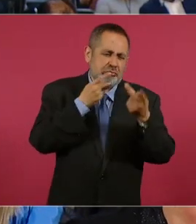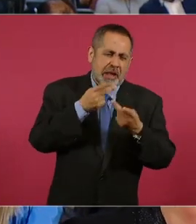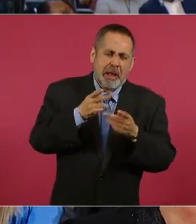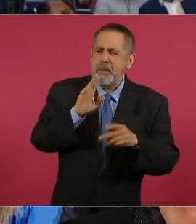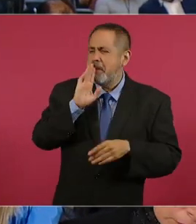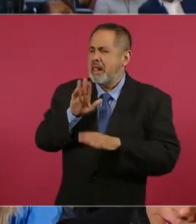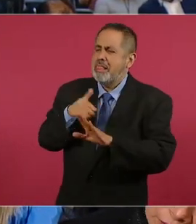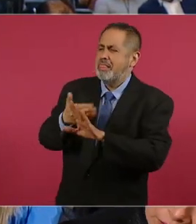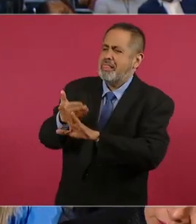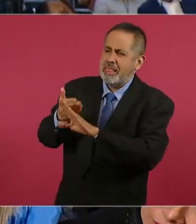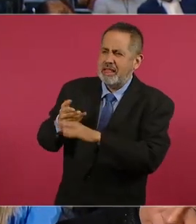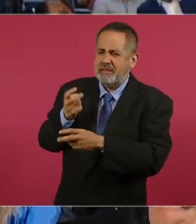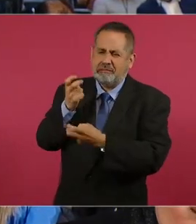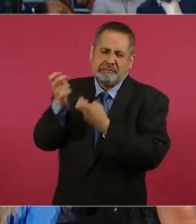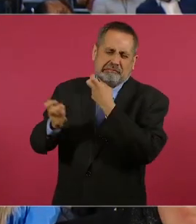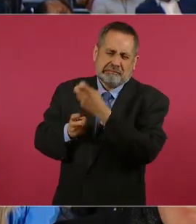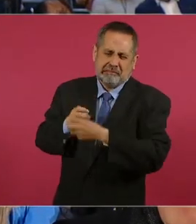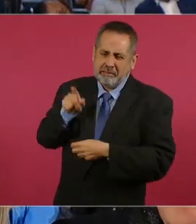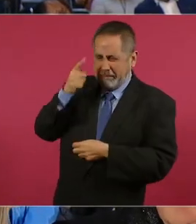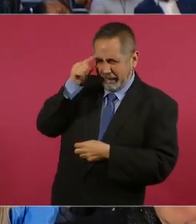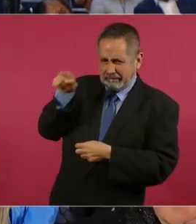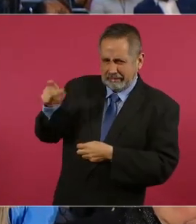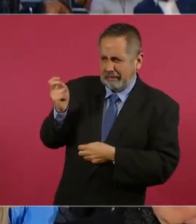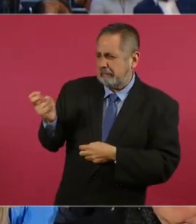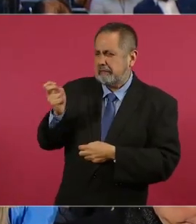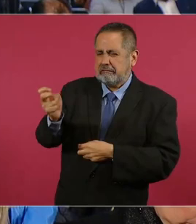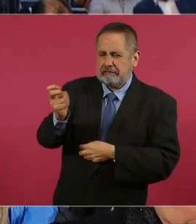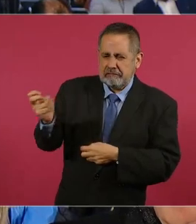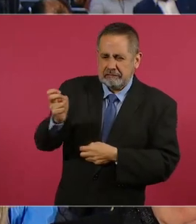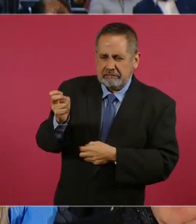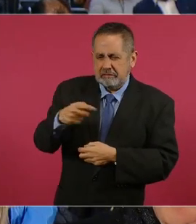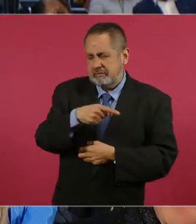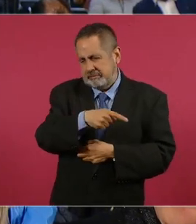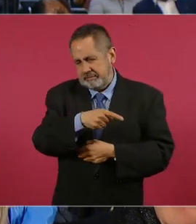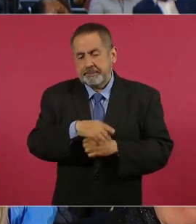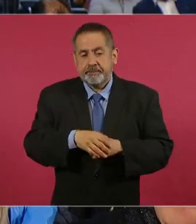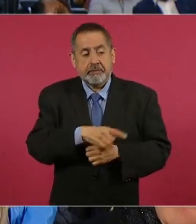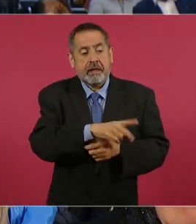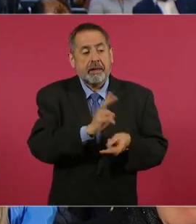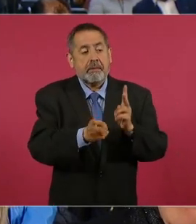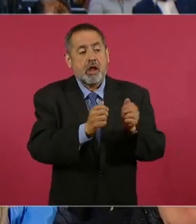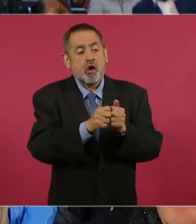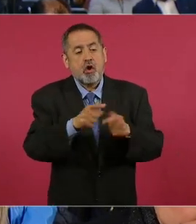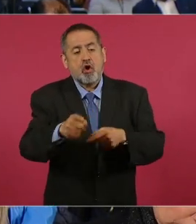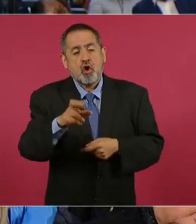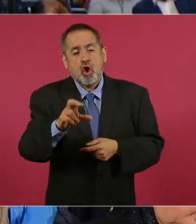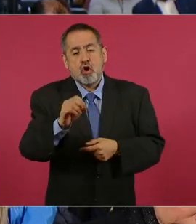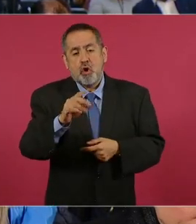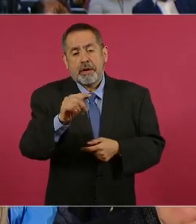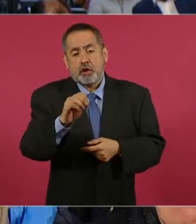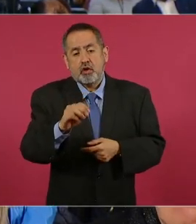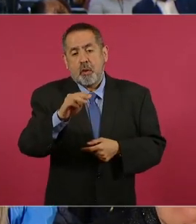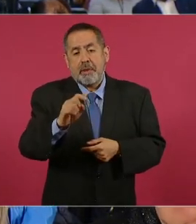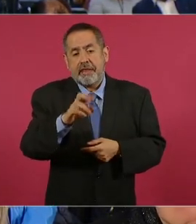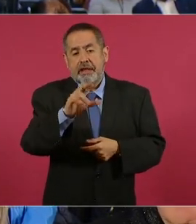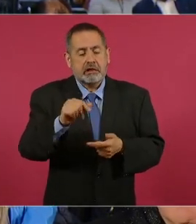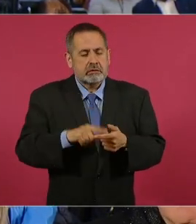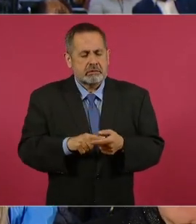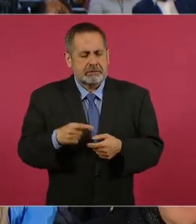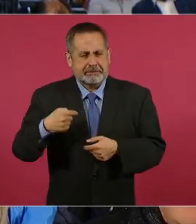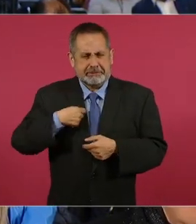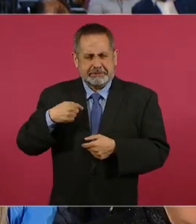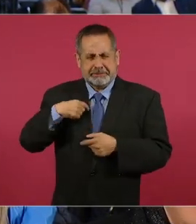del exgobernador como de usted. Estaba conversando precisamente con Roberto Madrazo. Entonces me llama mucho la atención,